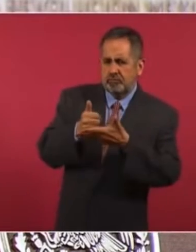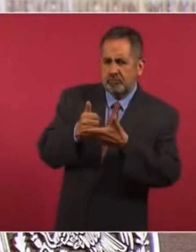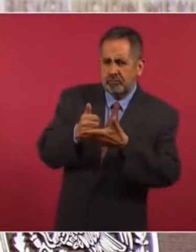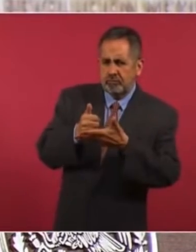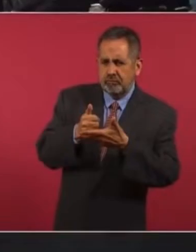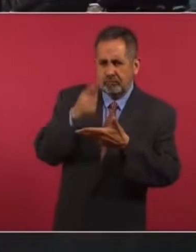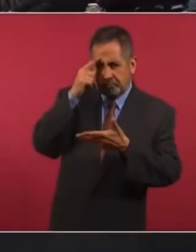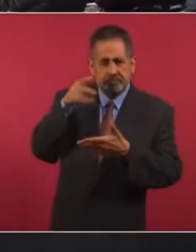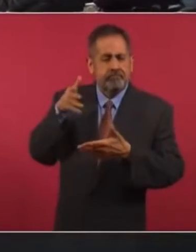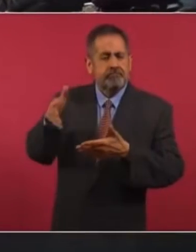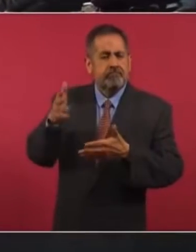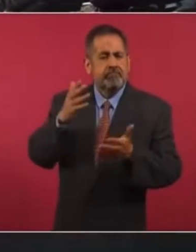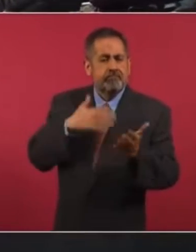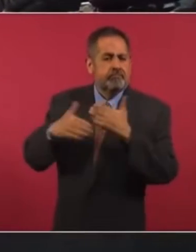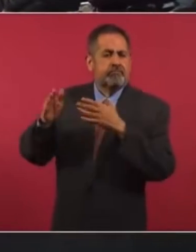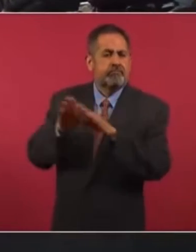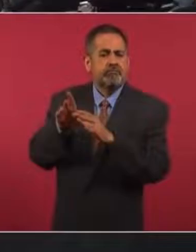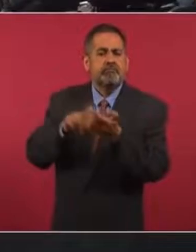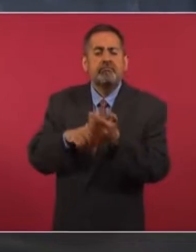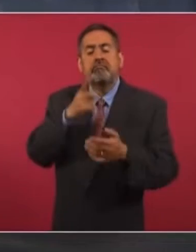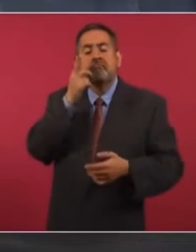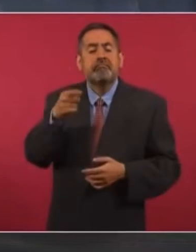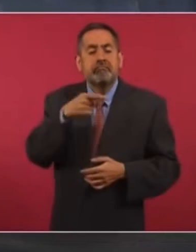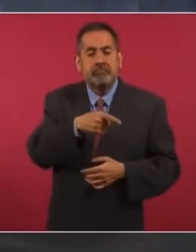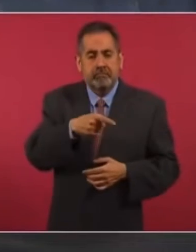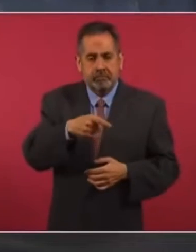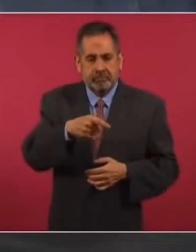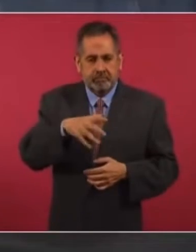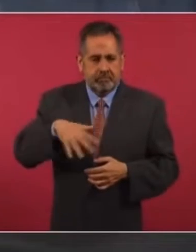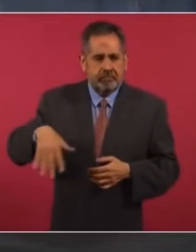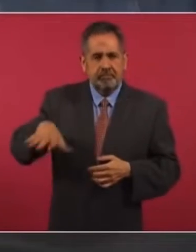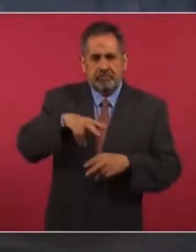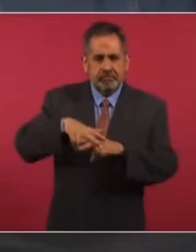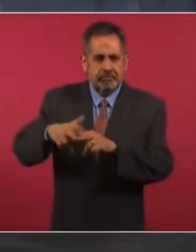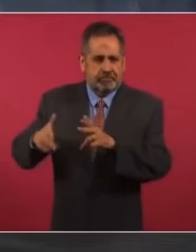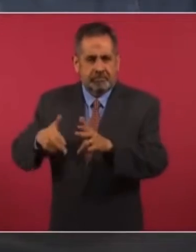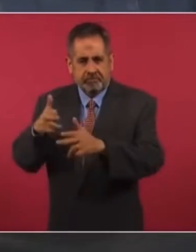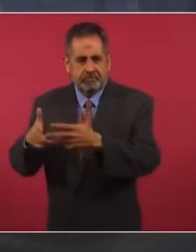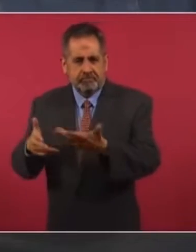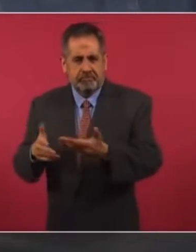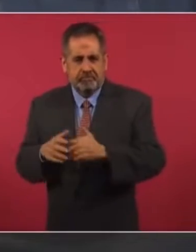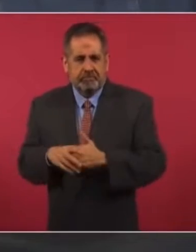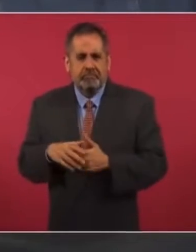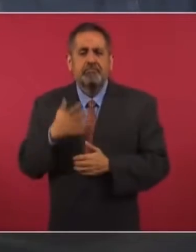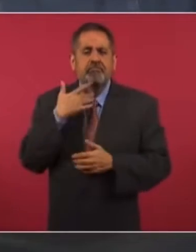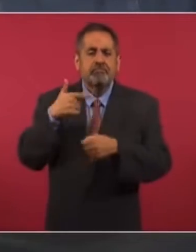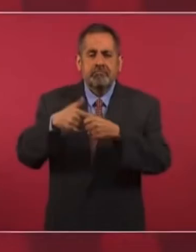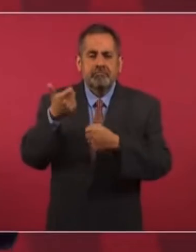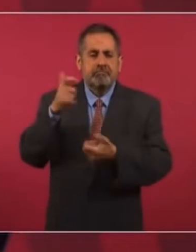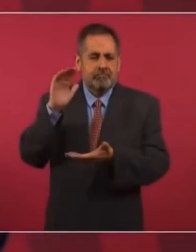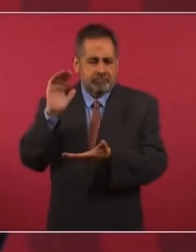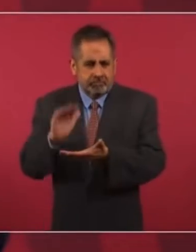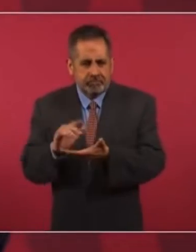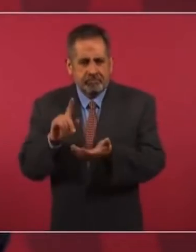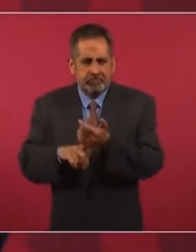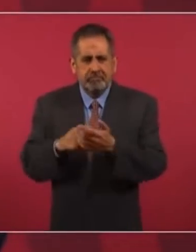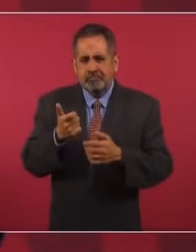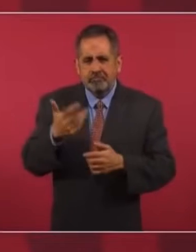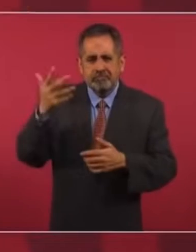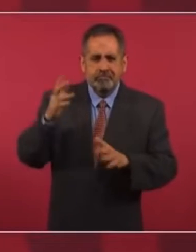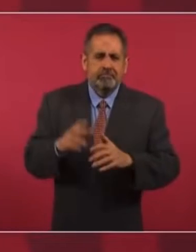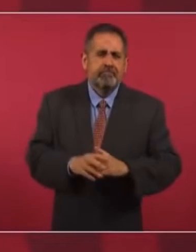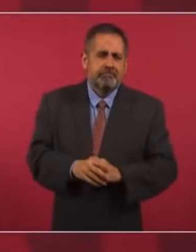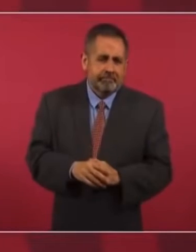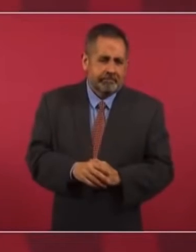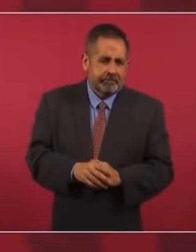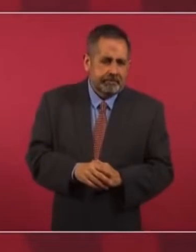el desarrollo, dicen, por ejemplo, el regional del Tren Maya, por ejemplo. De que baje el precio de la gasolina o de que no aumente también el precio de la gasolina